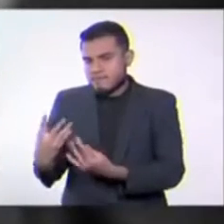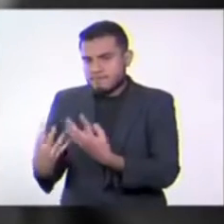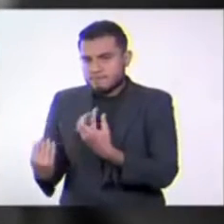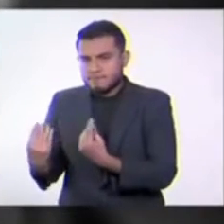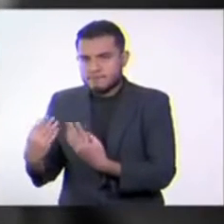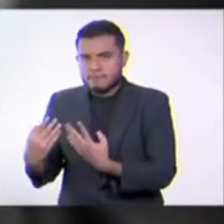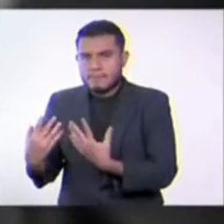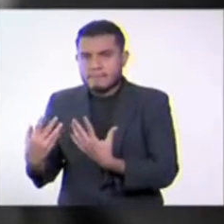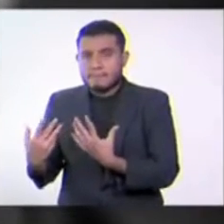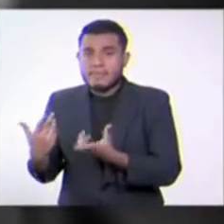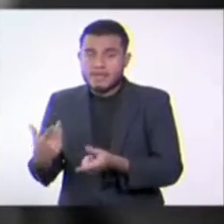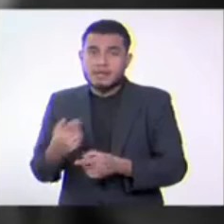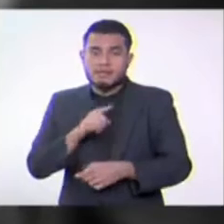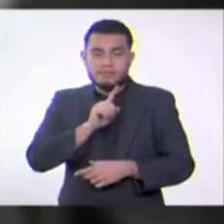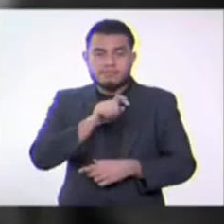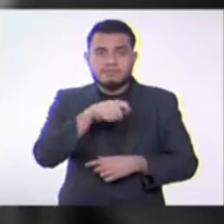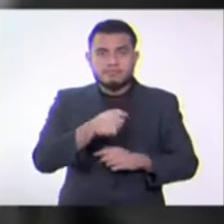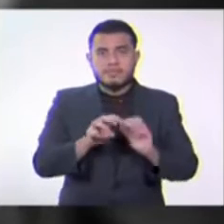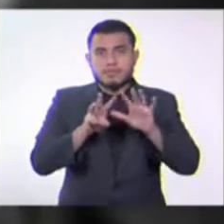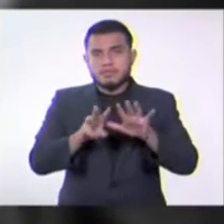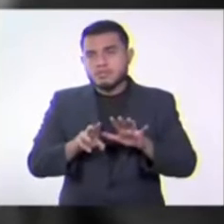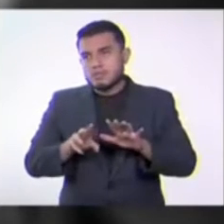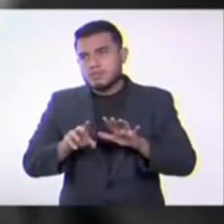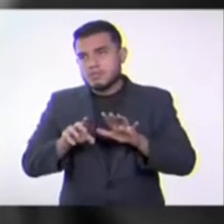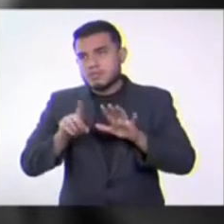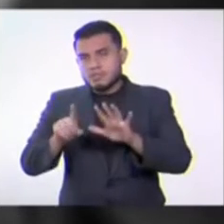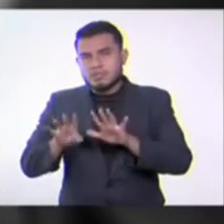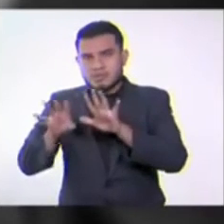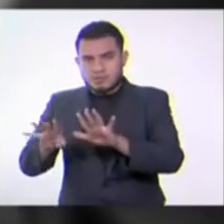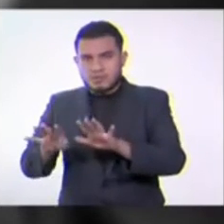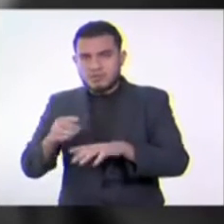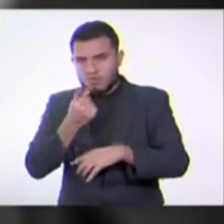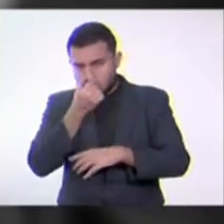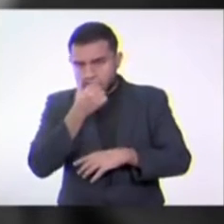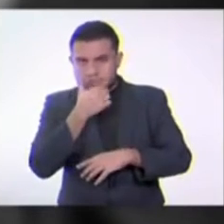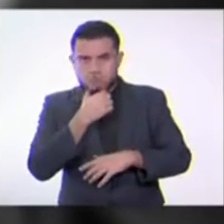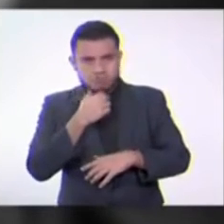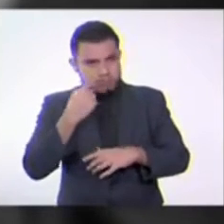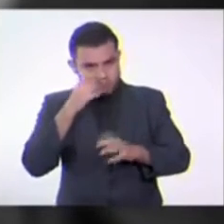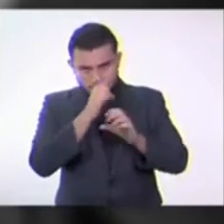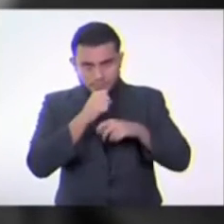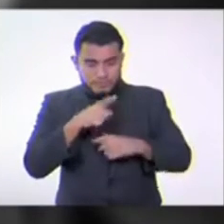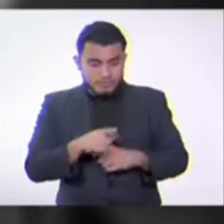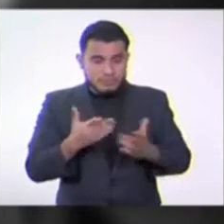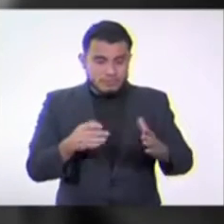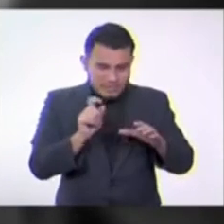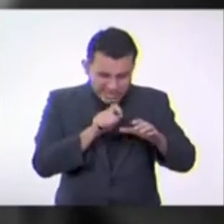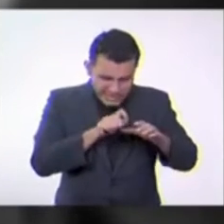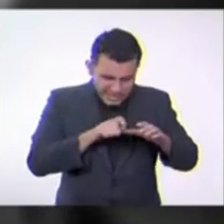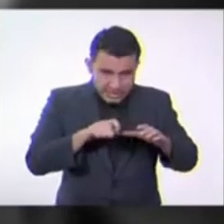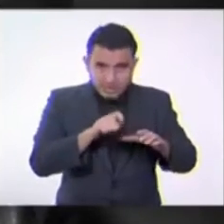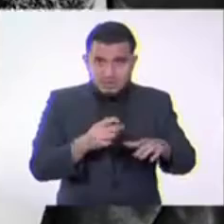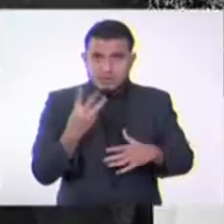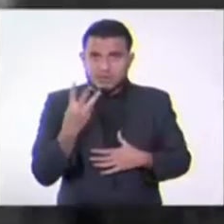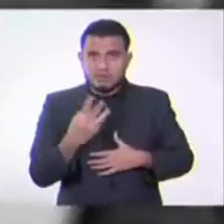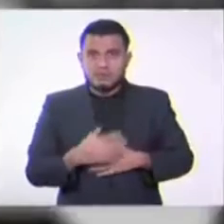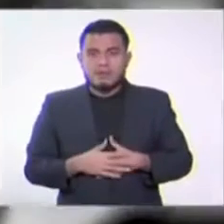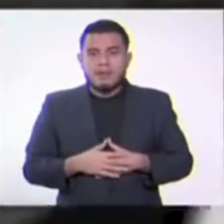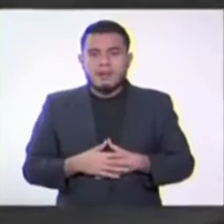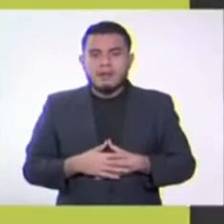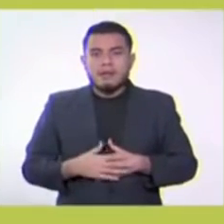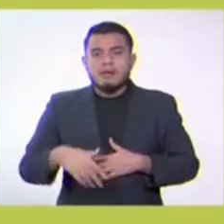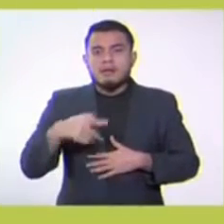No obstante, en 1869 Ernst Haeckel clasificó los microorganismos en un tercer reino, el